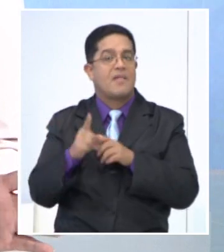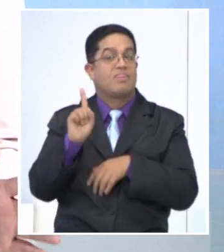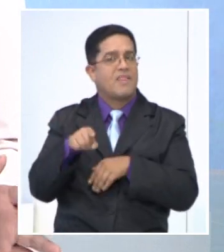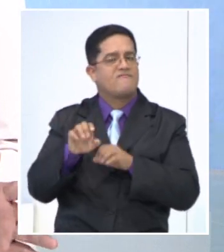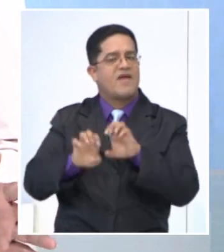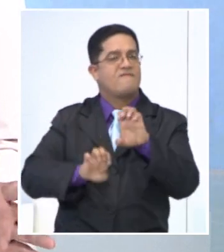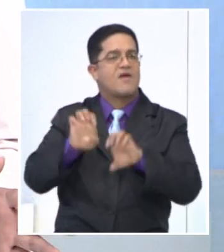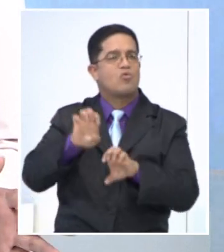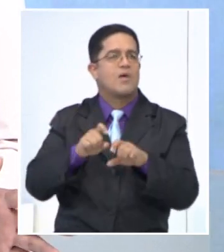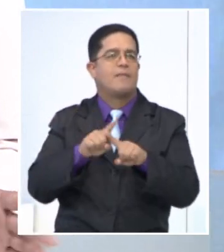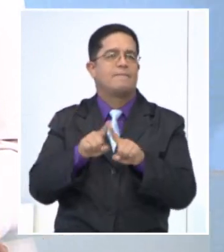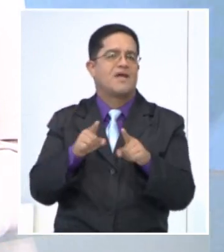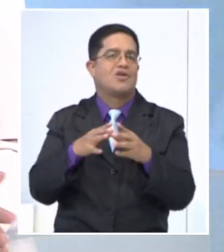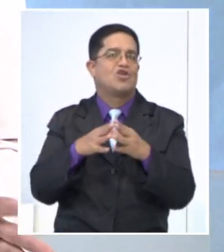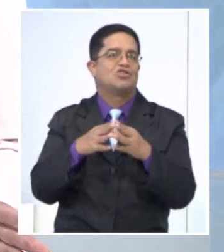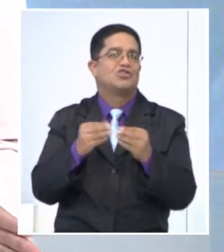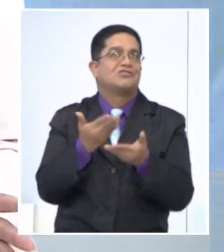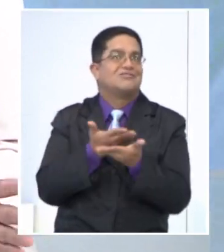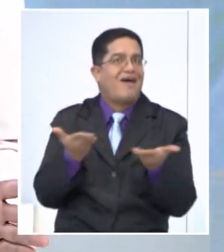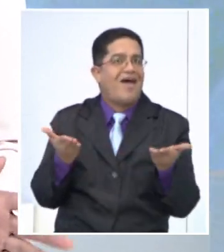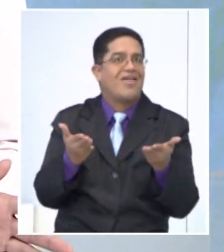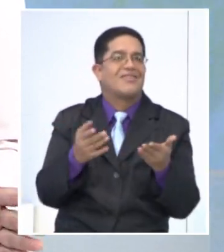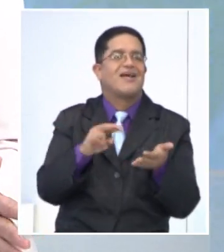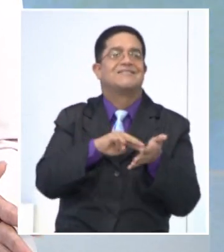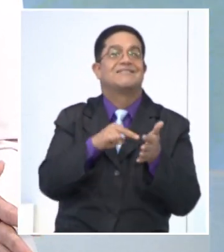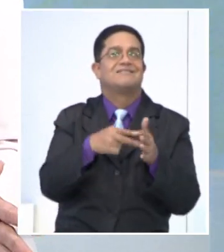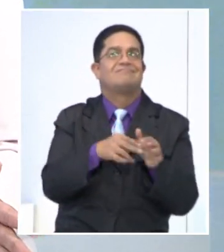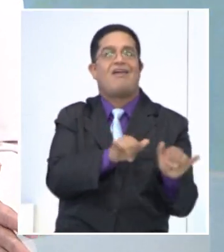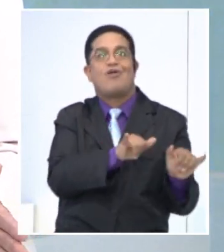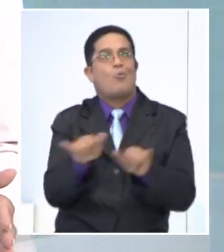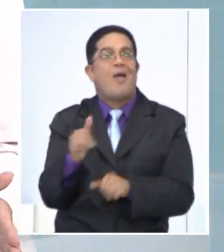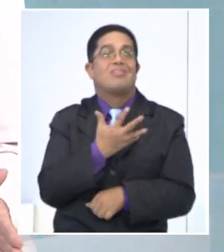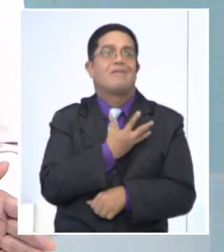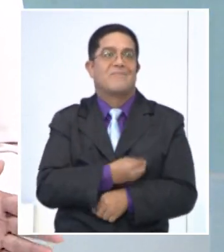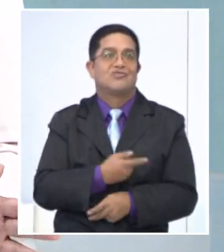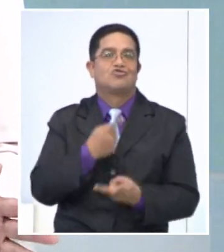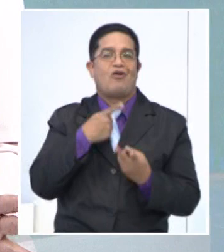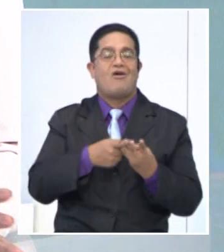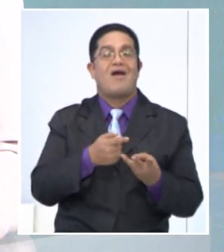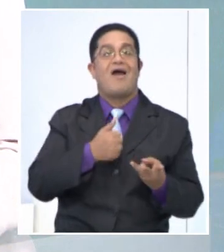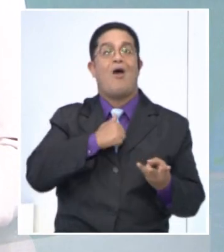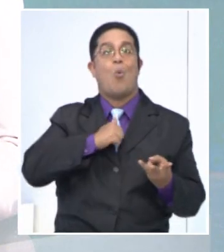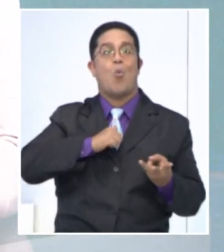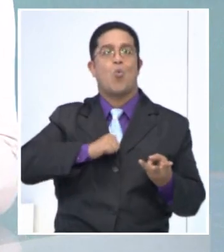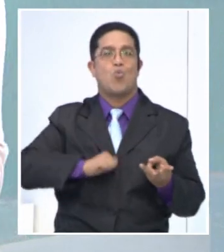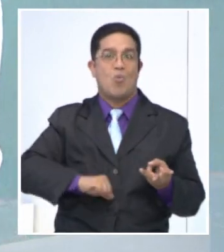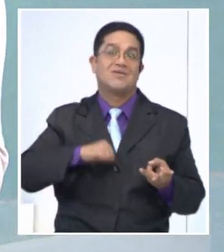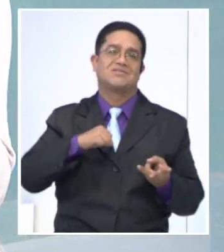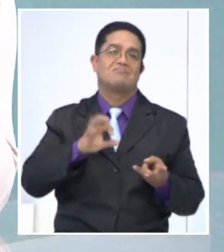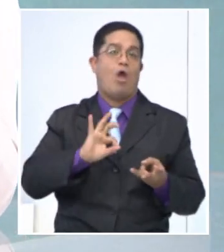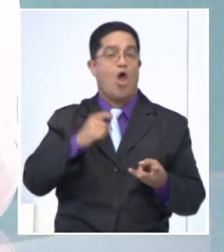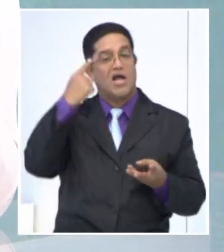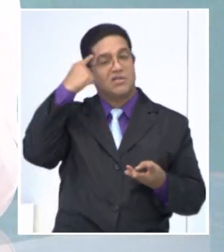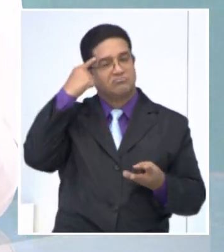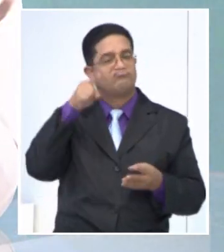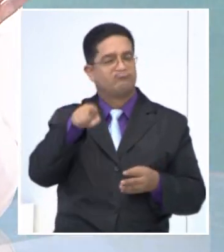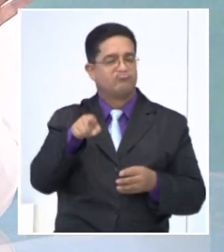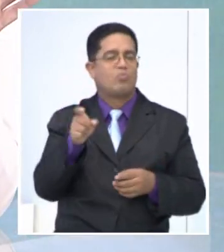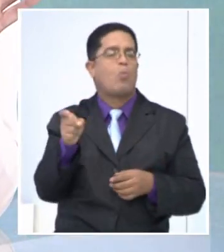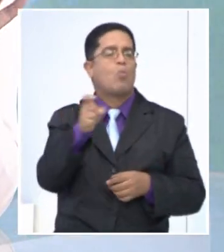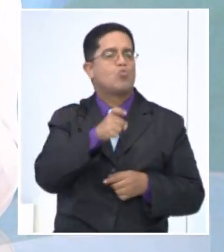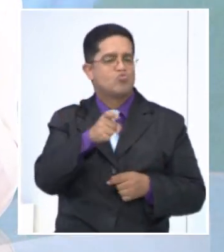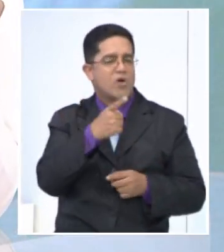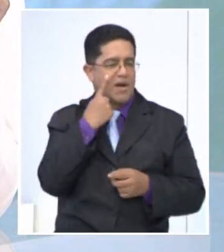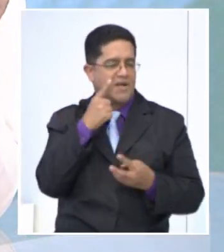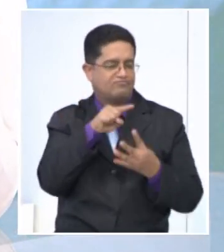todas las personas que se están haciendo procedimientos porque tengan o depresión, baja autoestima o tengan un trastorno. Eso también hay que buscar esa